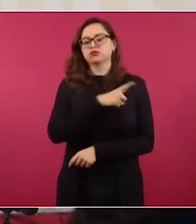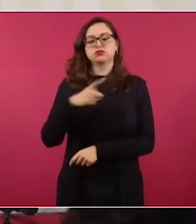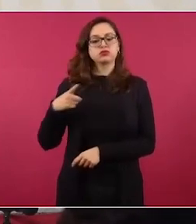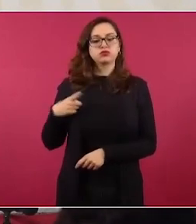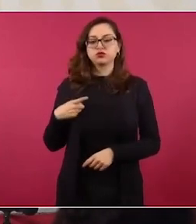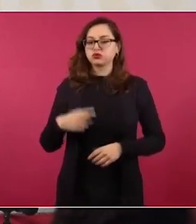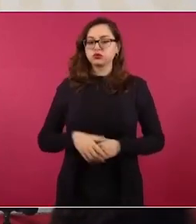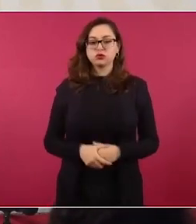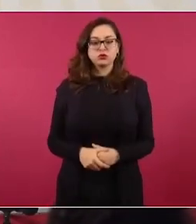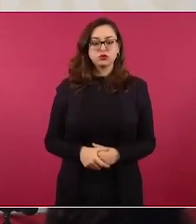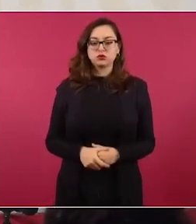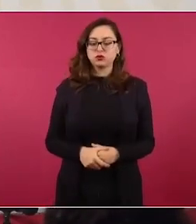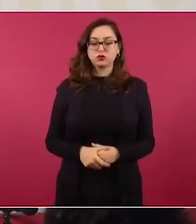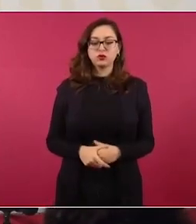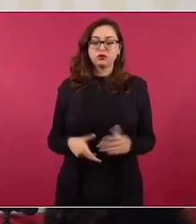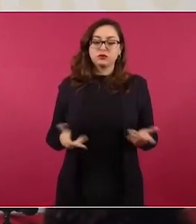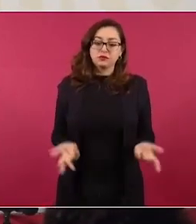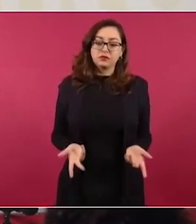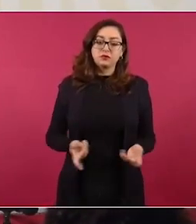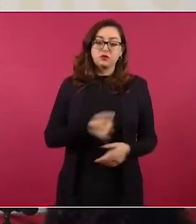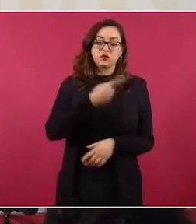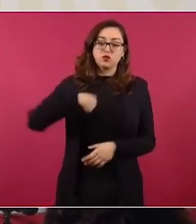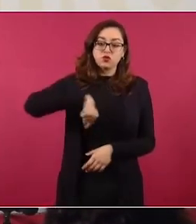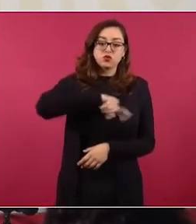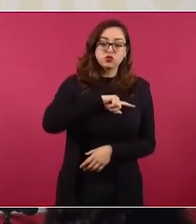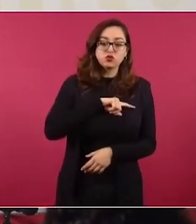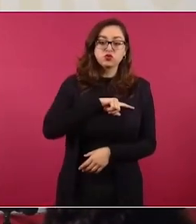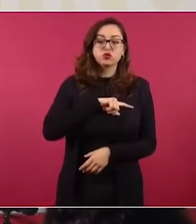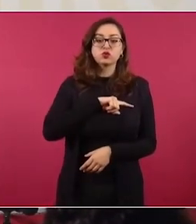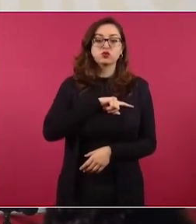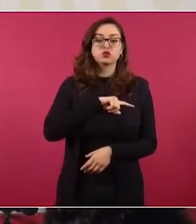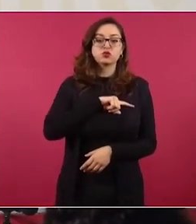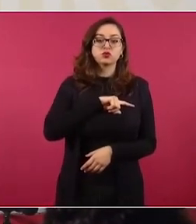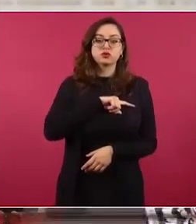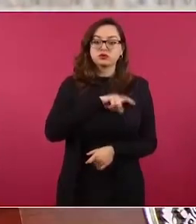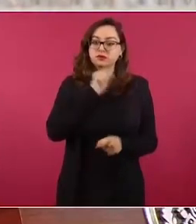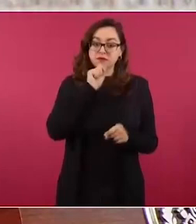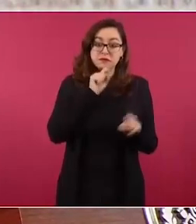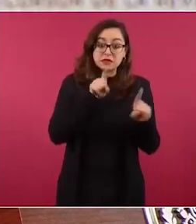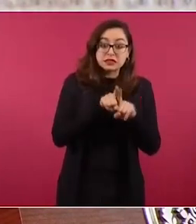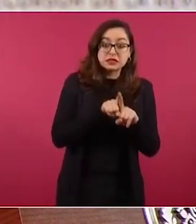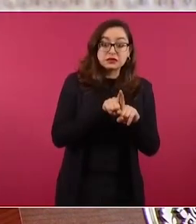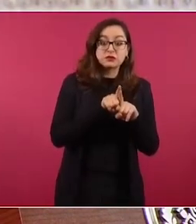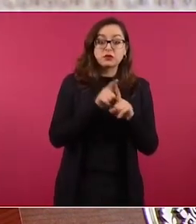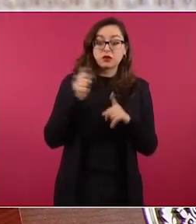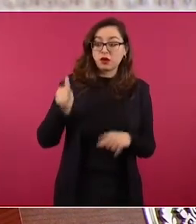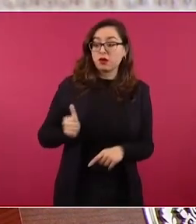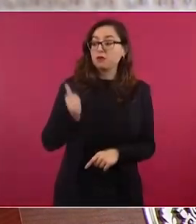Y nosotros no caer también en ese juego.